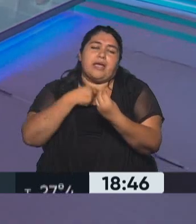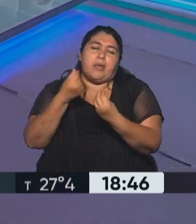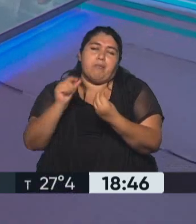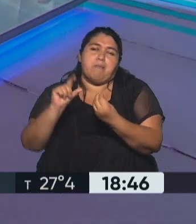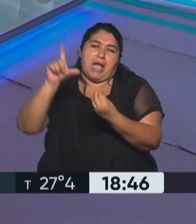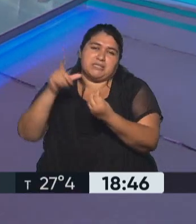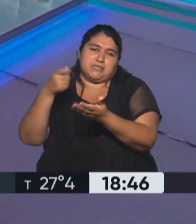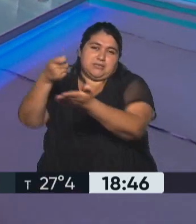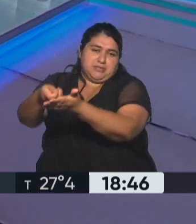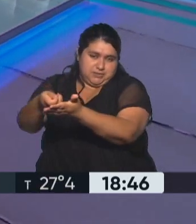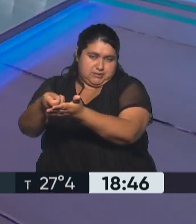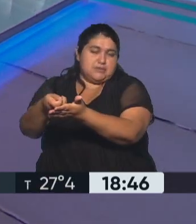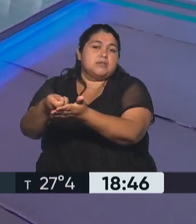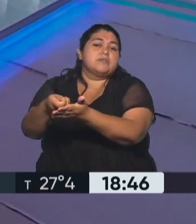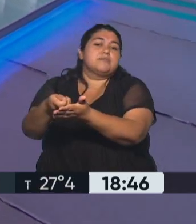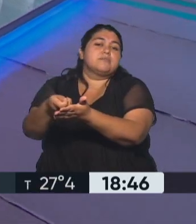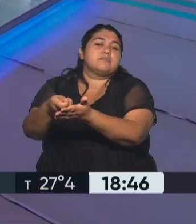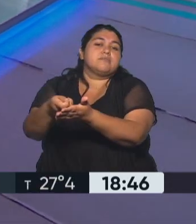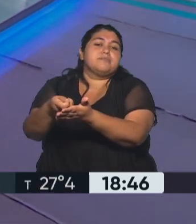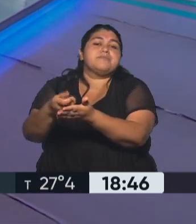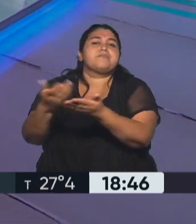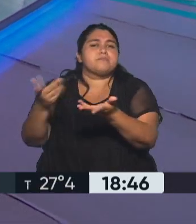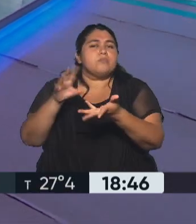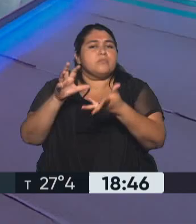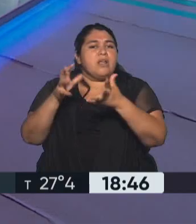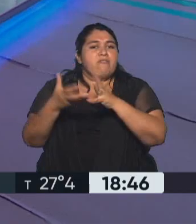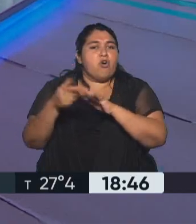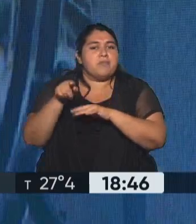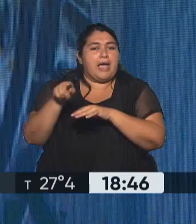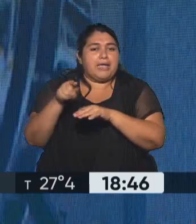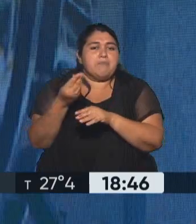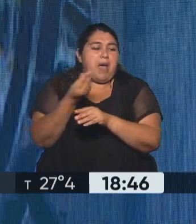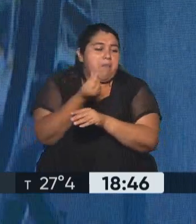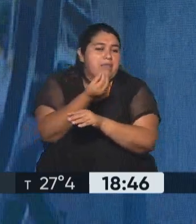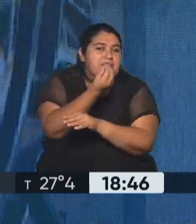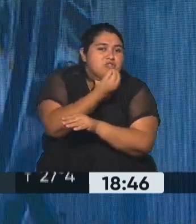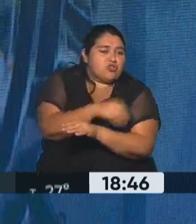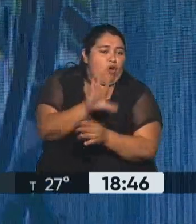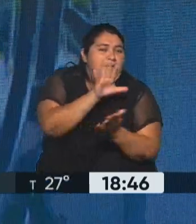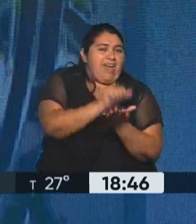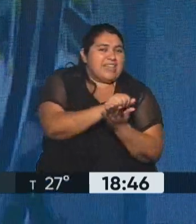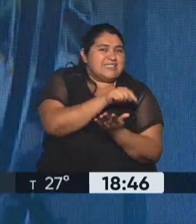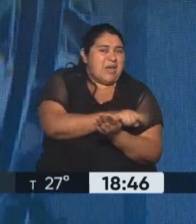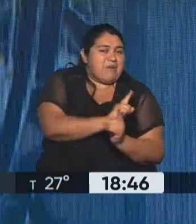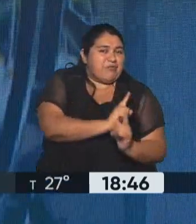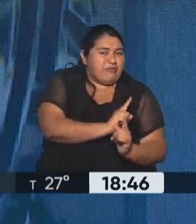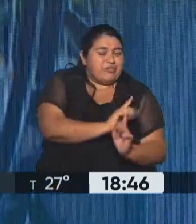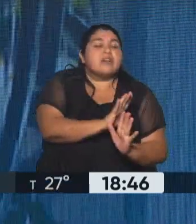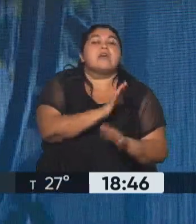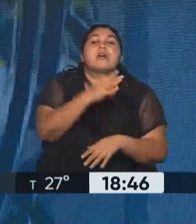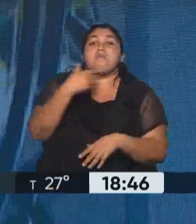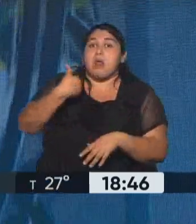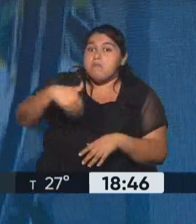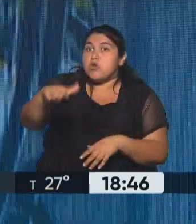¿sí?, de lo que se le tiene que pagar al Fondo Monetario Internacional, de manera de que le quede una buena reserva al Banco Central y que para el